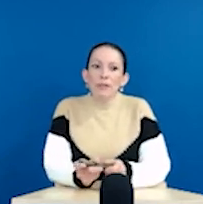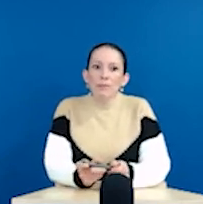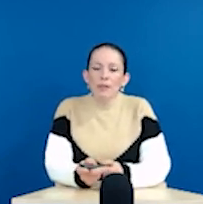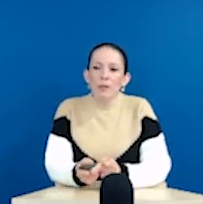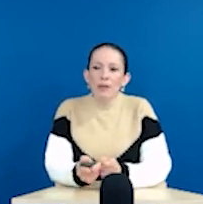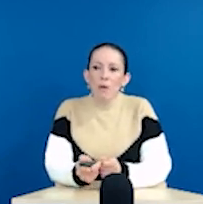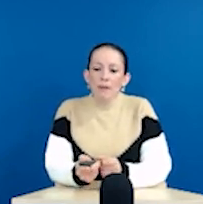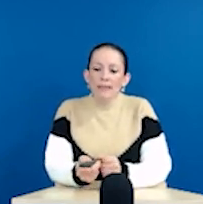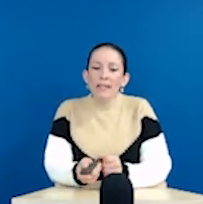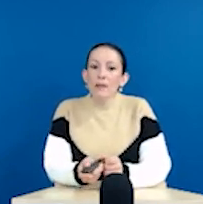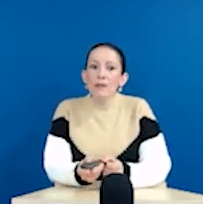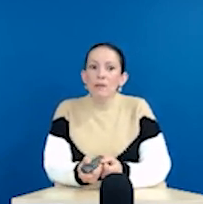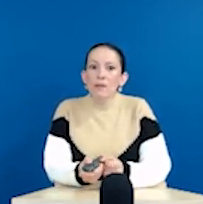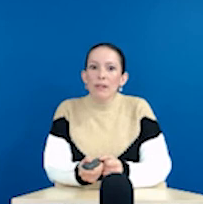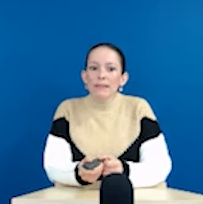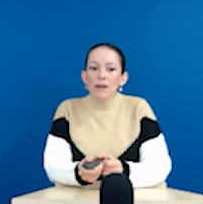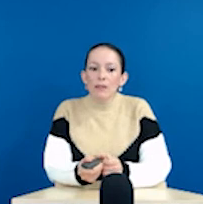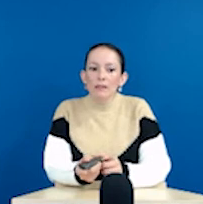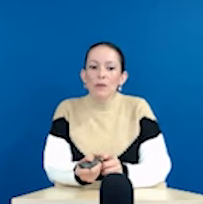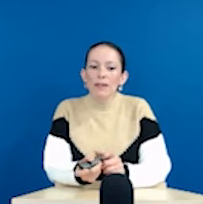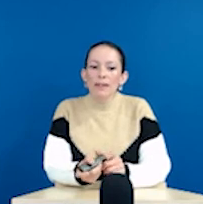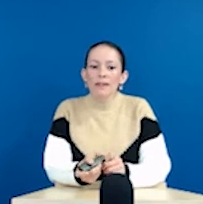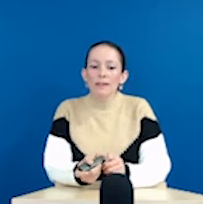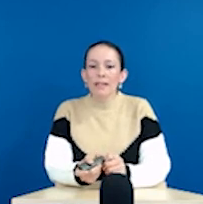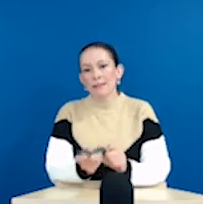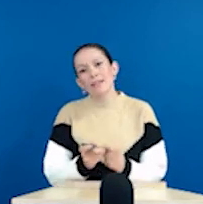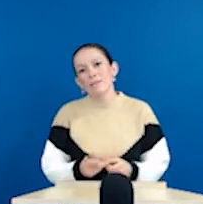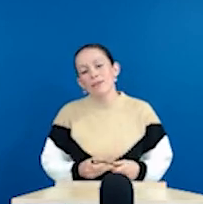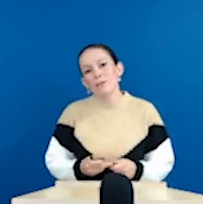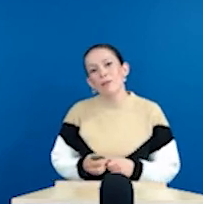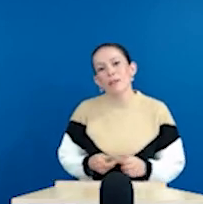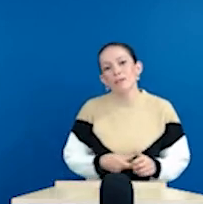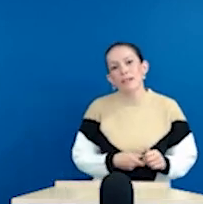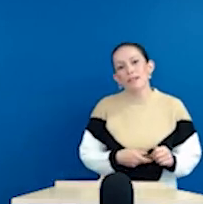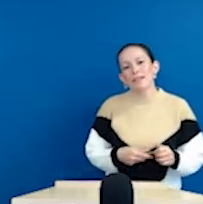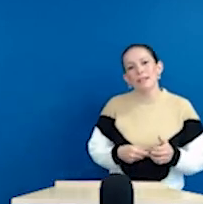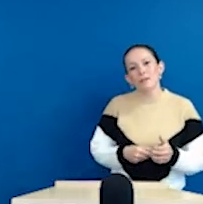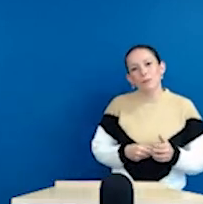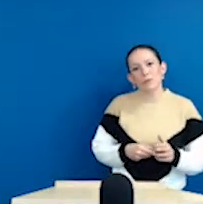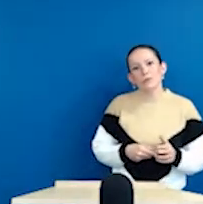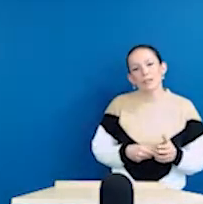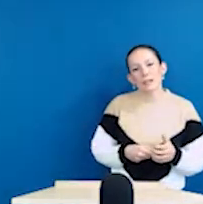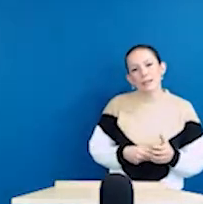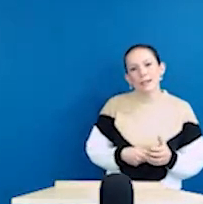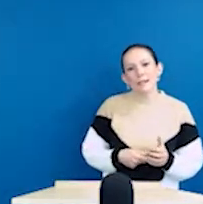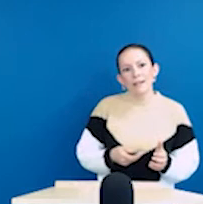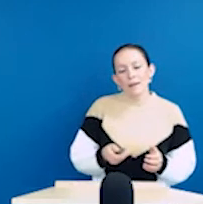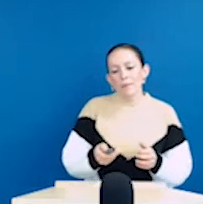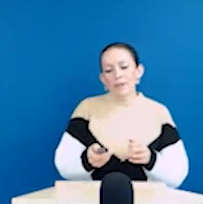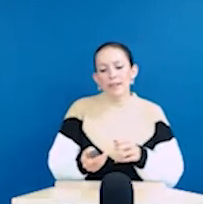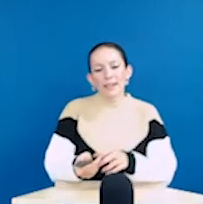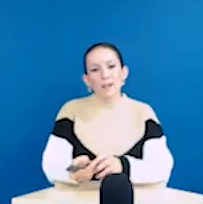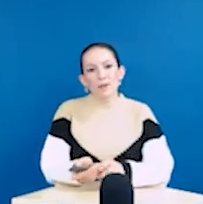Y por último, el cuidado humanizado. El cuidado humanizado es lo que les dije al principio, lo que nos caracteriza a nosotros en el